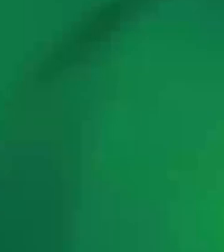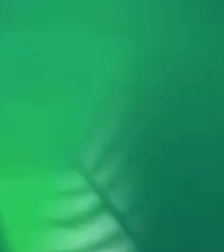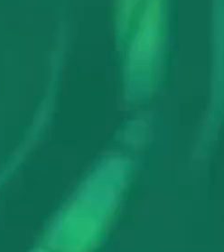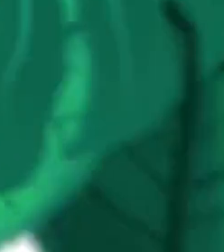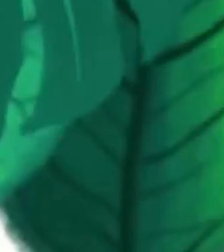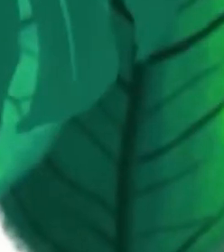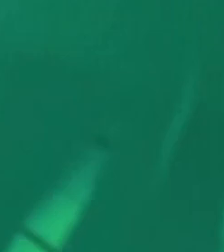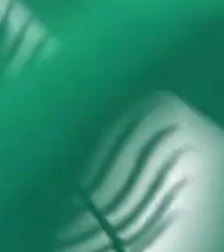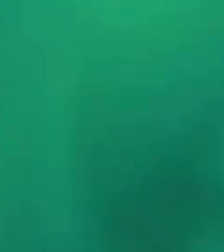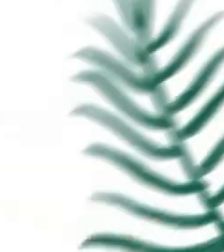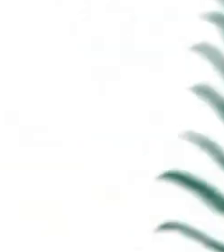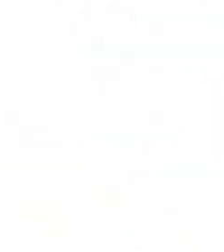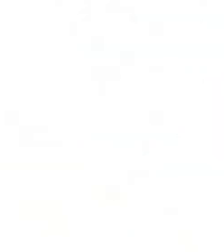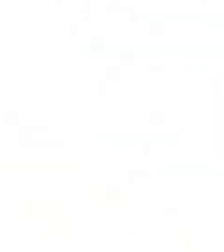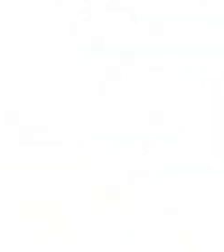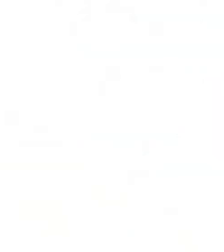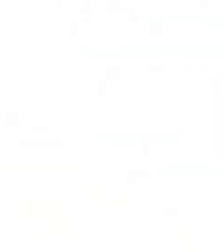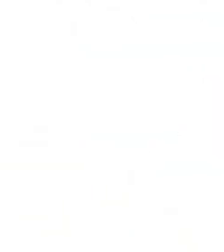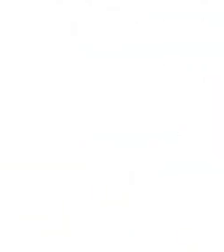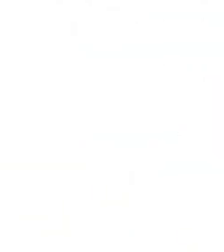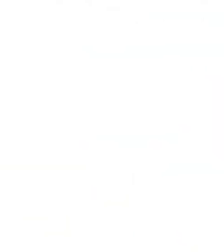En Medellín volveremos a florecer.